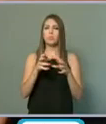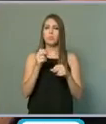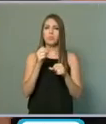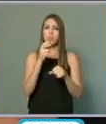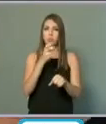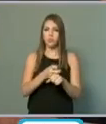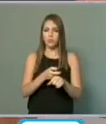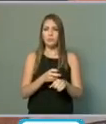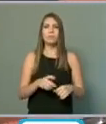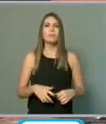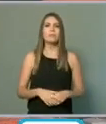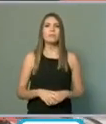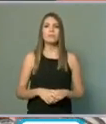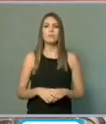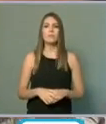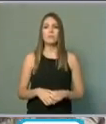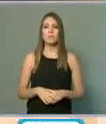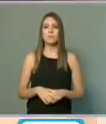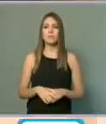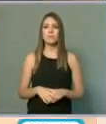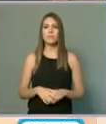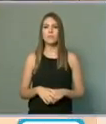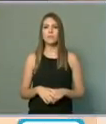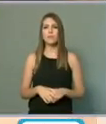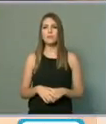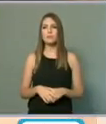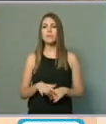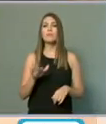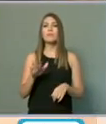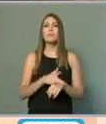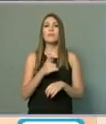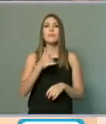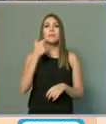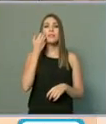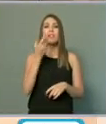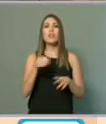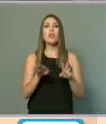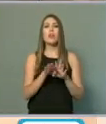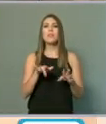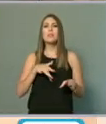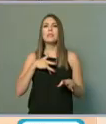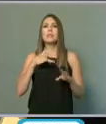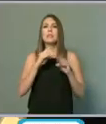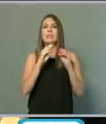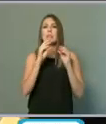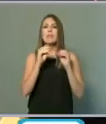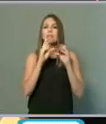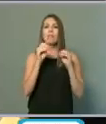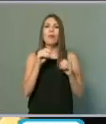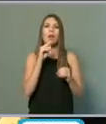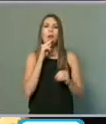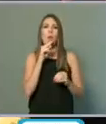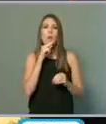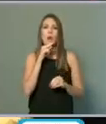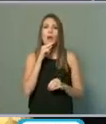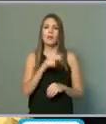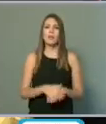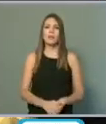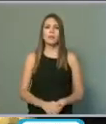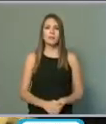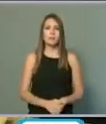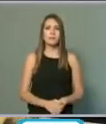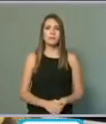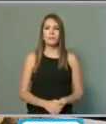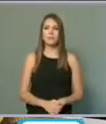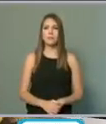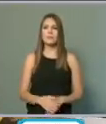otra ocasión, ¿ok? Los firmes. Los firmes, exactamente, porque lo que quiero es que se sienta la consistencia del aguacate. Ok. Ok,